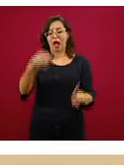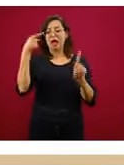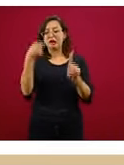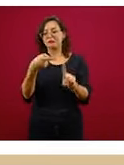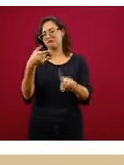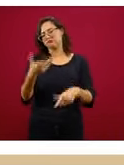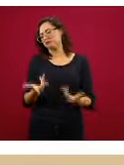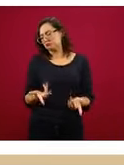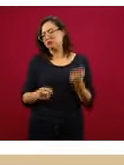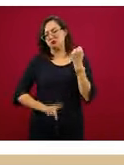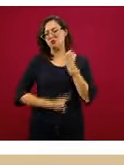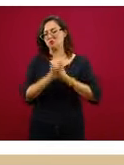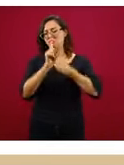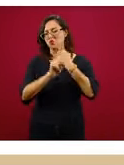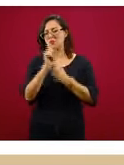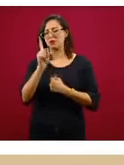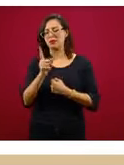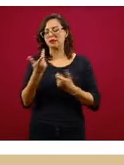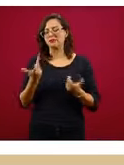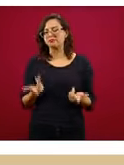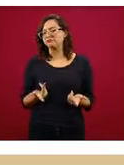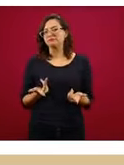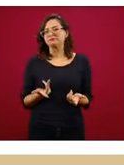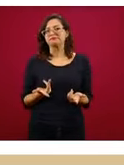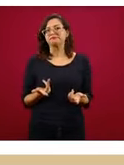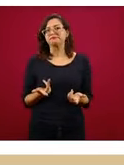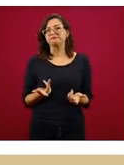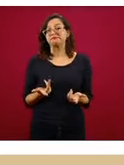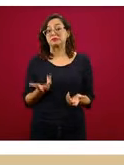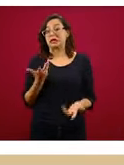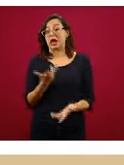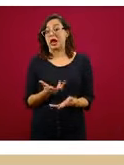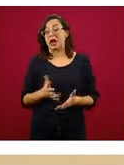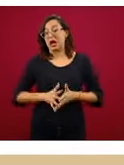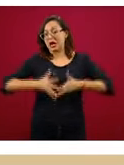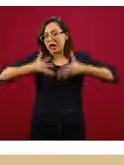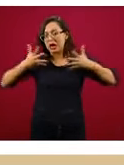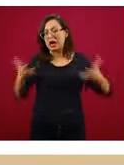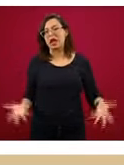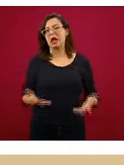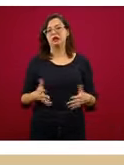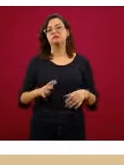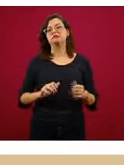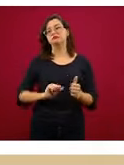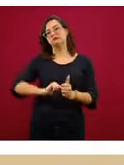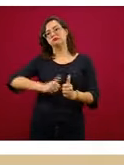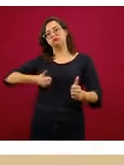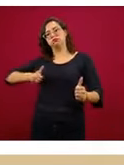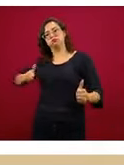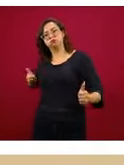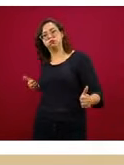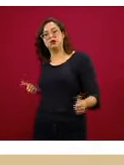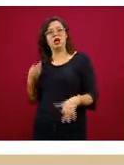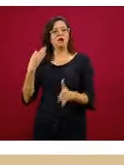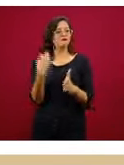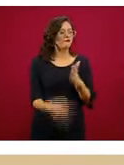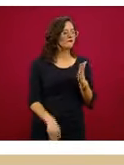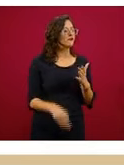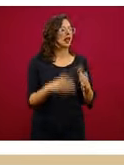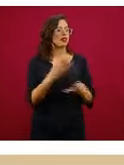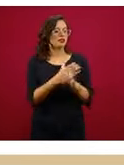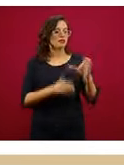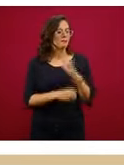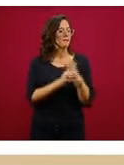componente donde teníamos un gran rezago de equipamiento, de